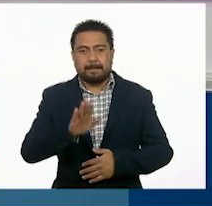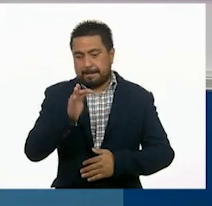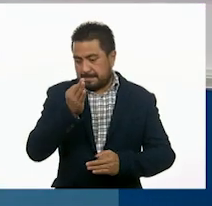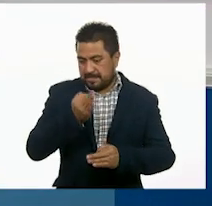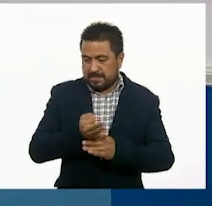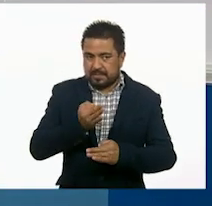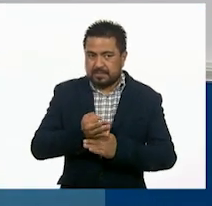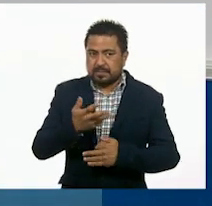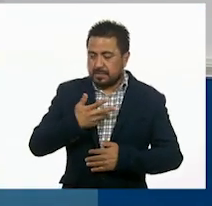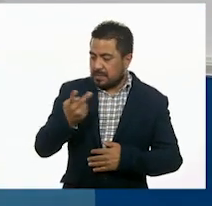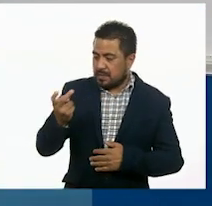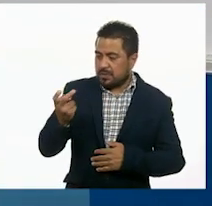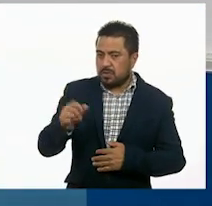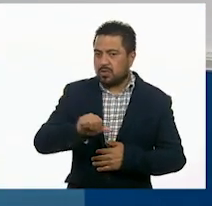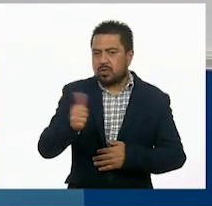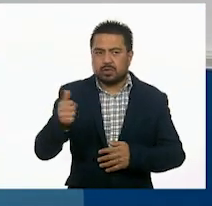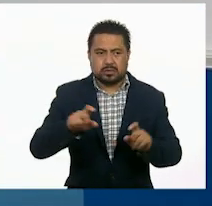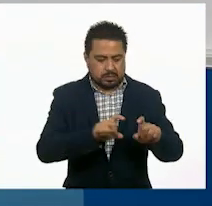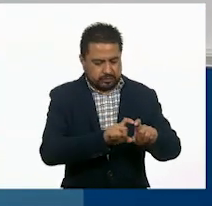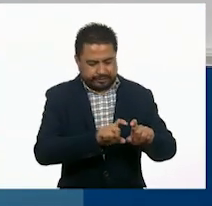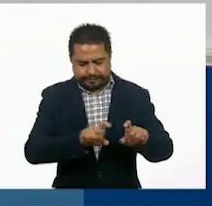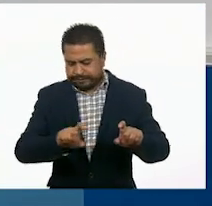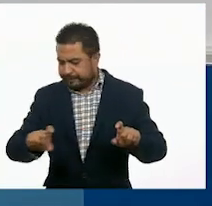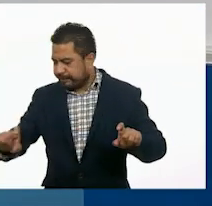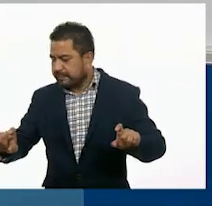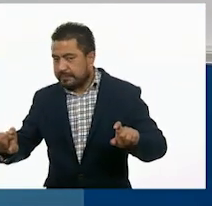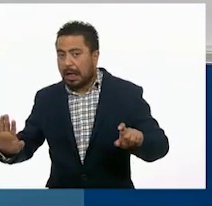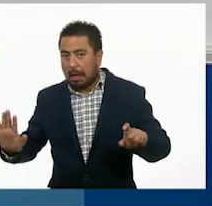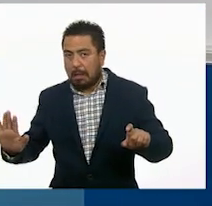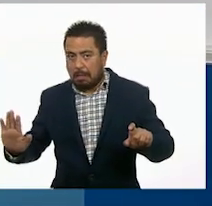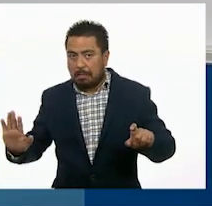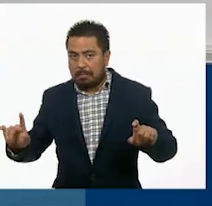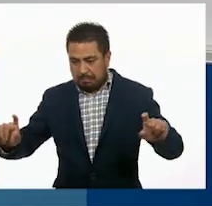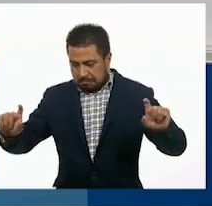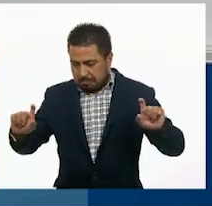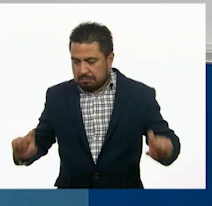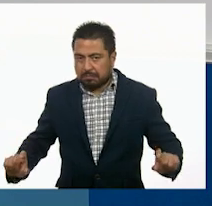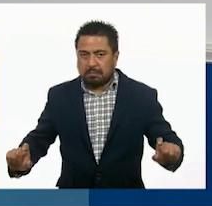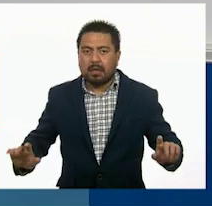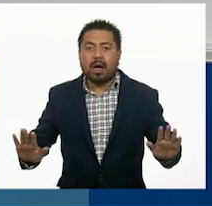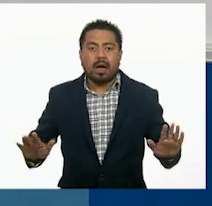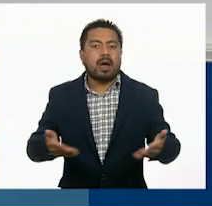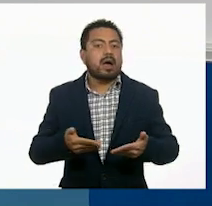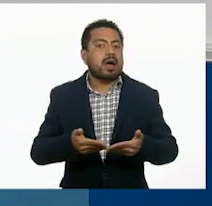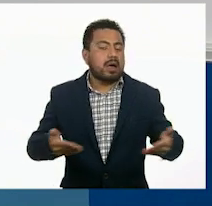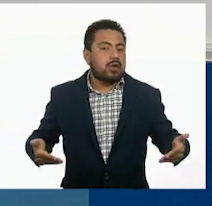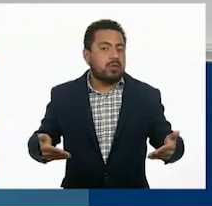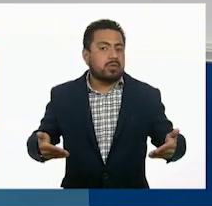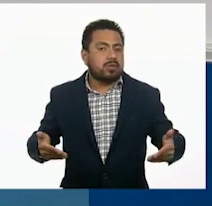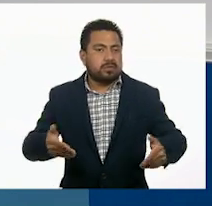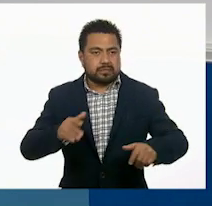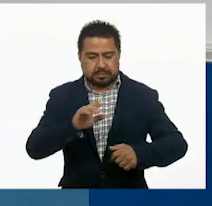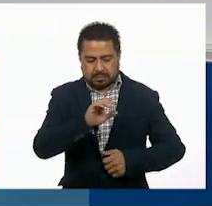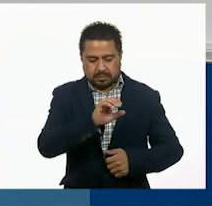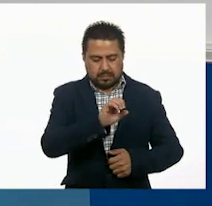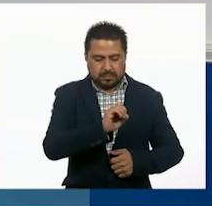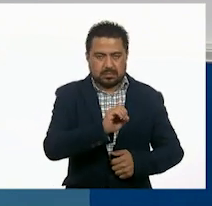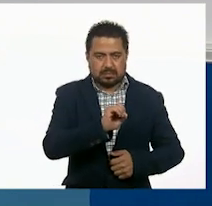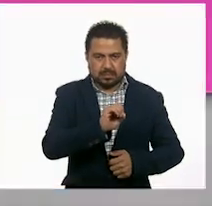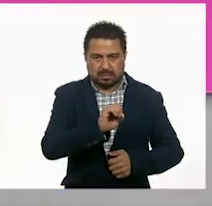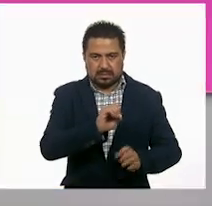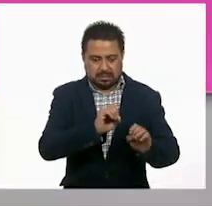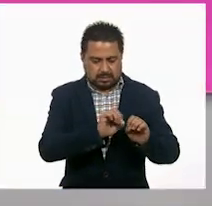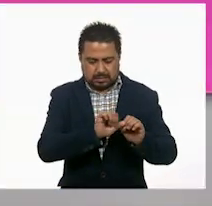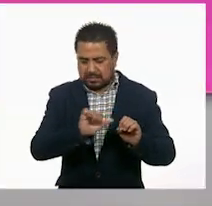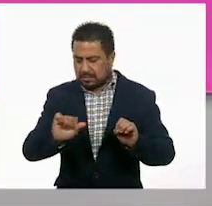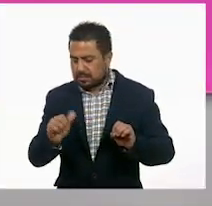Tenemos esta otra recta. Ok. Ahora, del punto marcado con el número